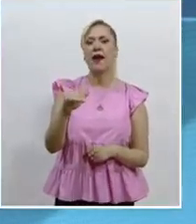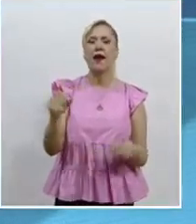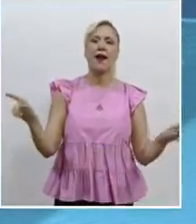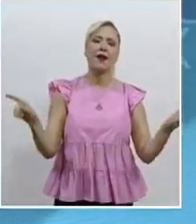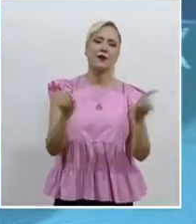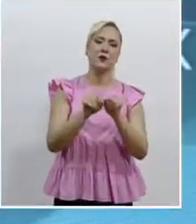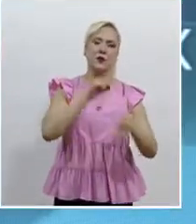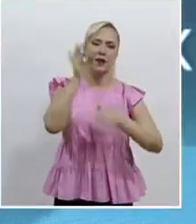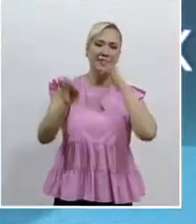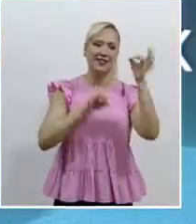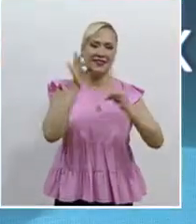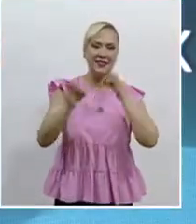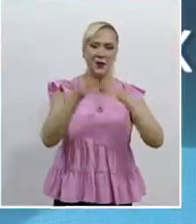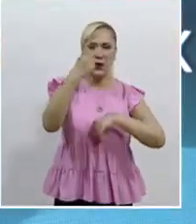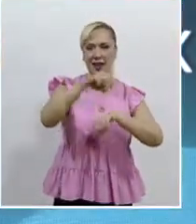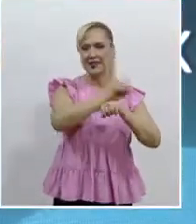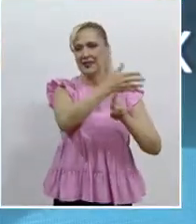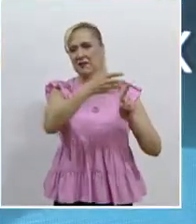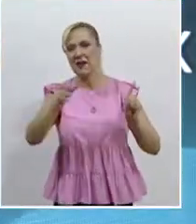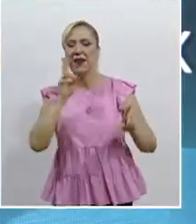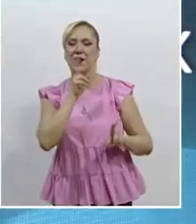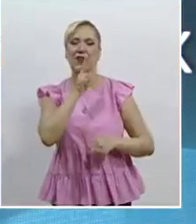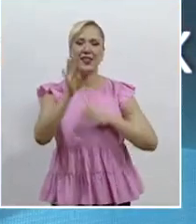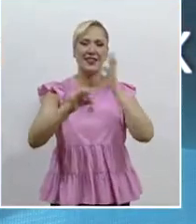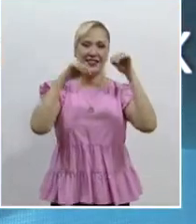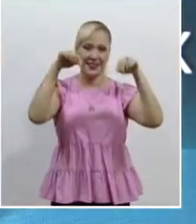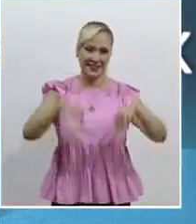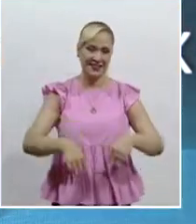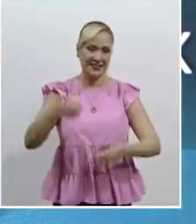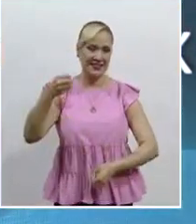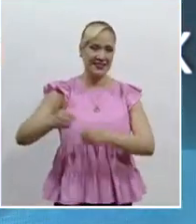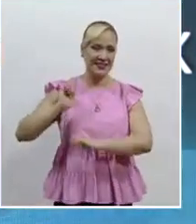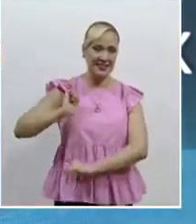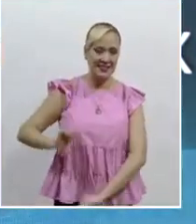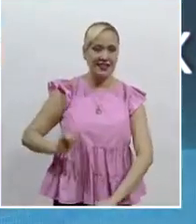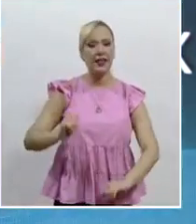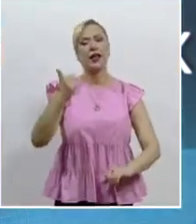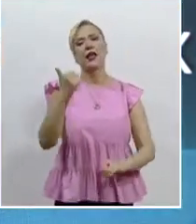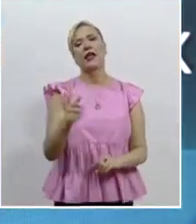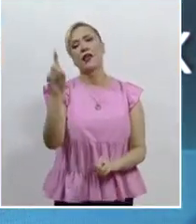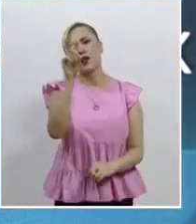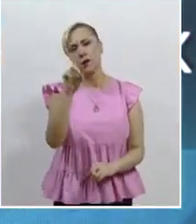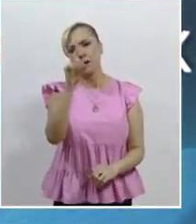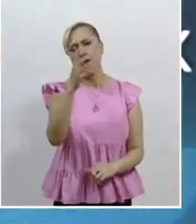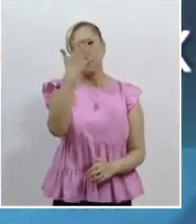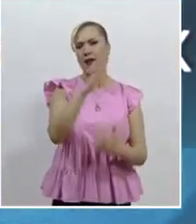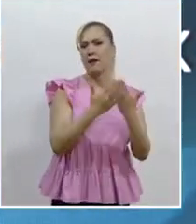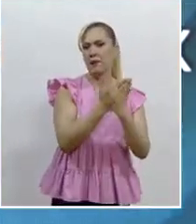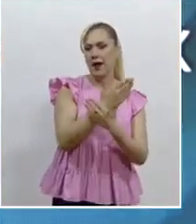Judicial, resumen semanal de noticias del Poder Judicial de la Federación con sus repeticiones domingo